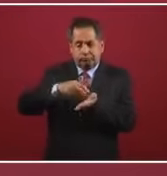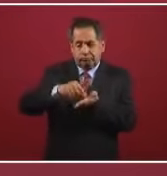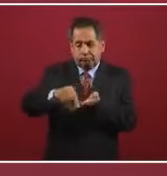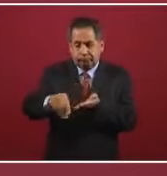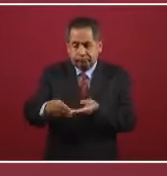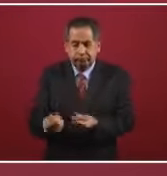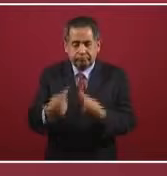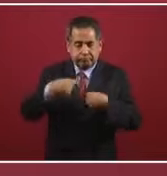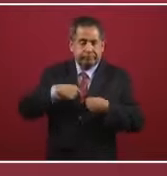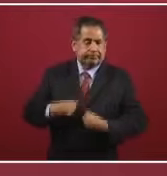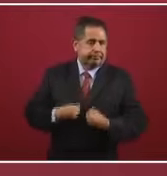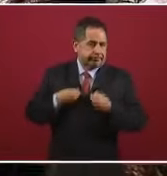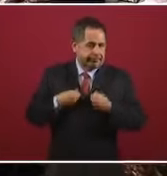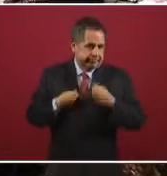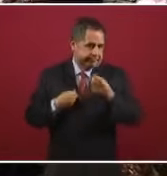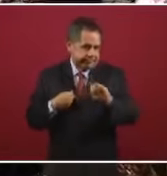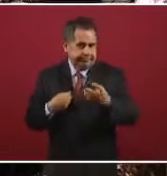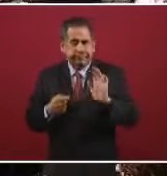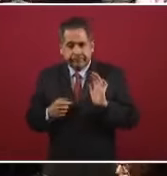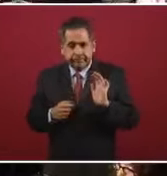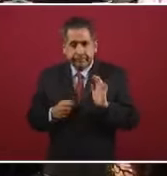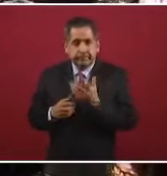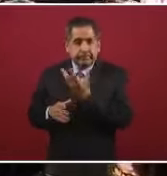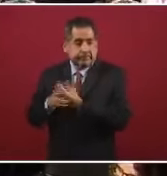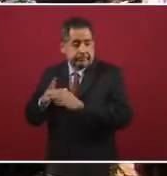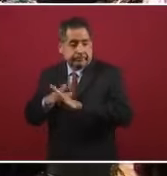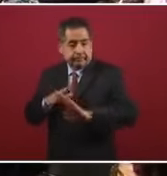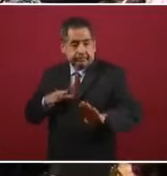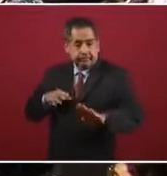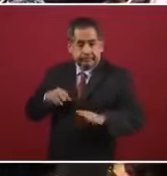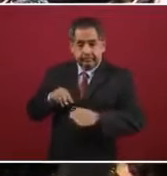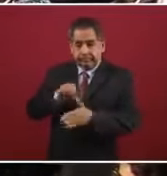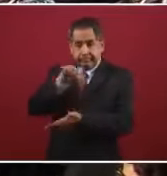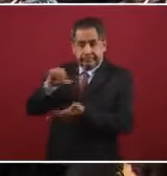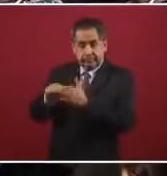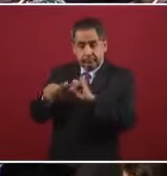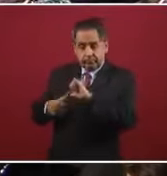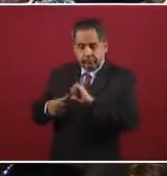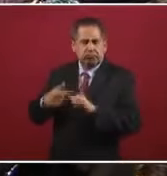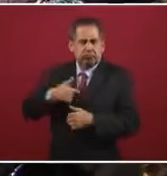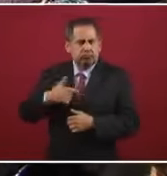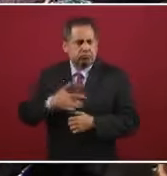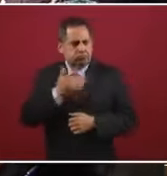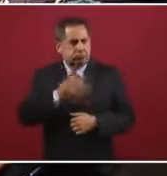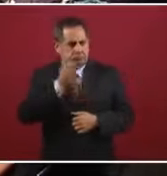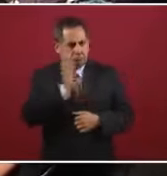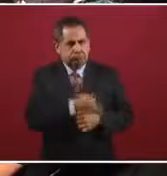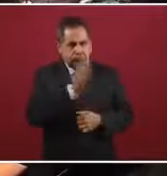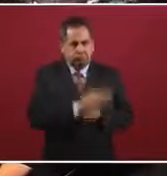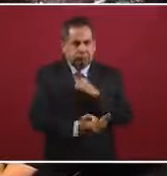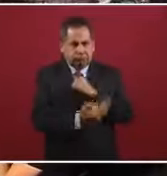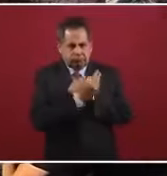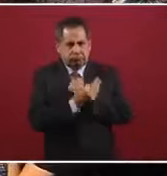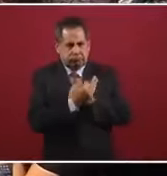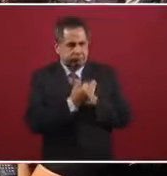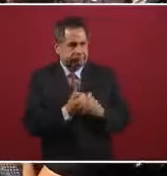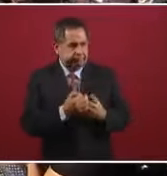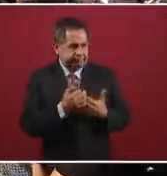han… Son migrantes centroamericanos que han dicho, aceptamos que México nos dé refugio